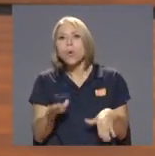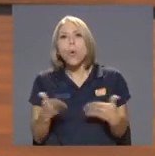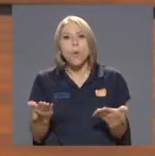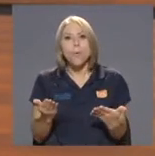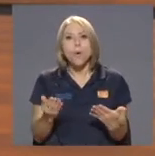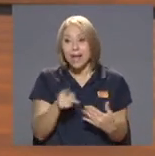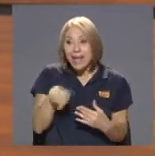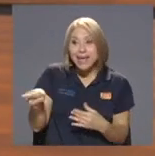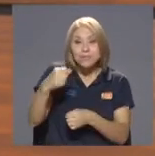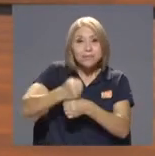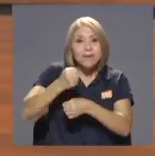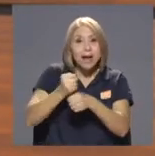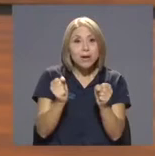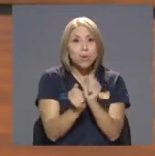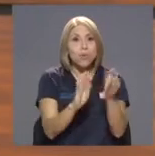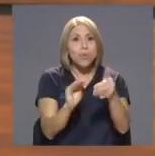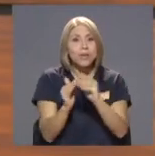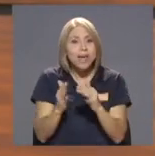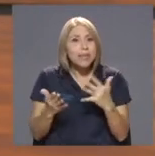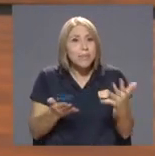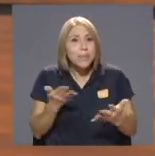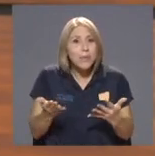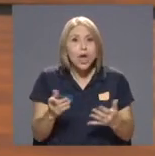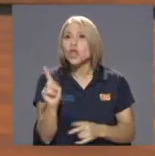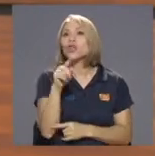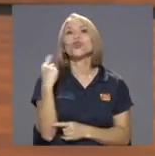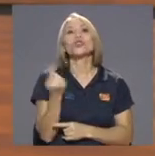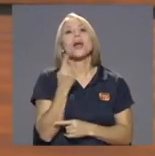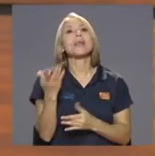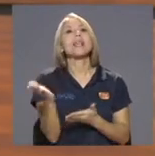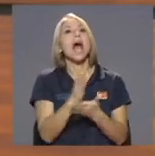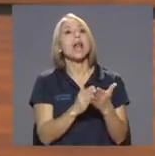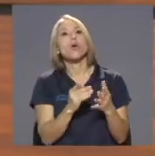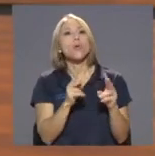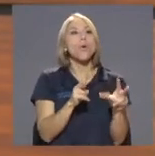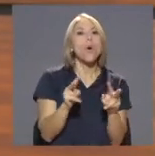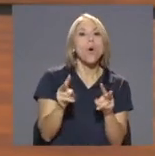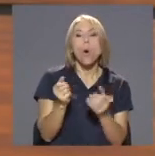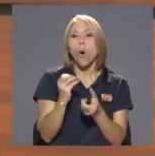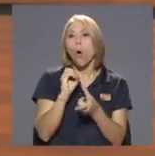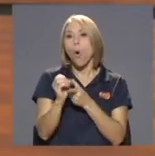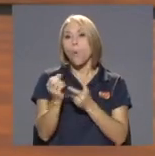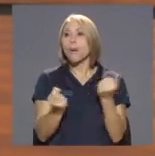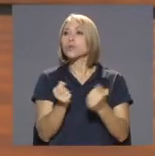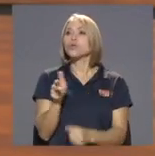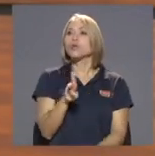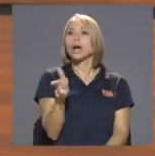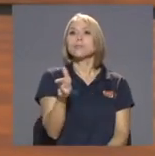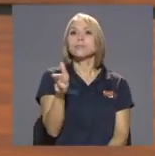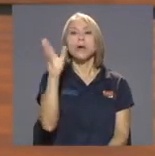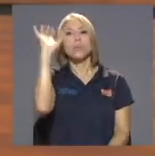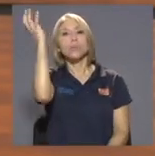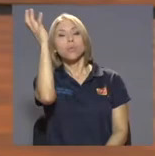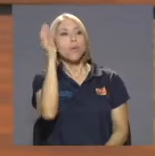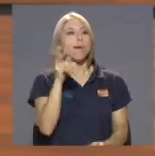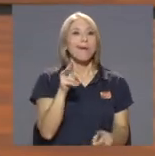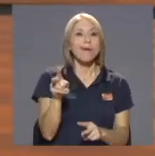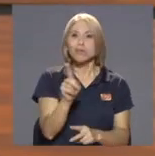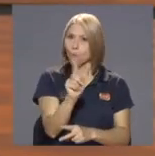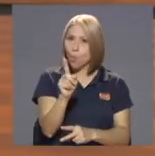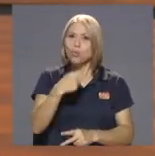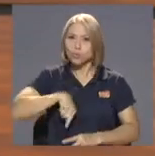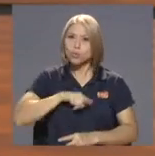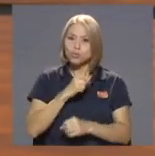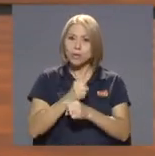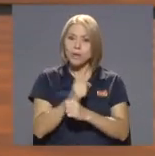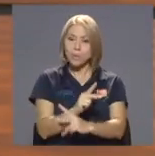tema represivo, ¿verdad? Y no solo un tema de que pase la patrulla de forma disuasiva. Hacemos trabajo preventivo, y eso es un trabajo súper importante también.